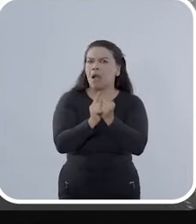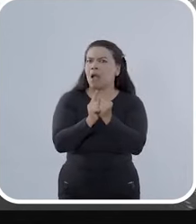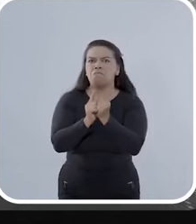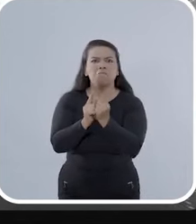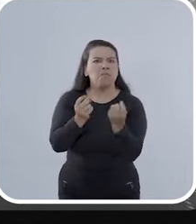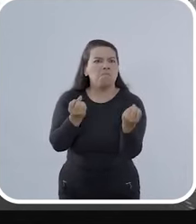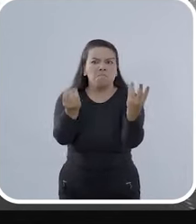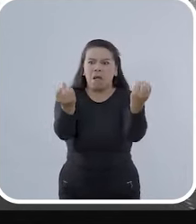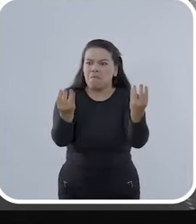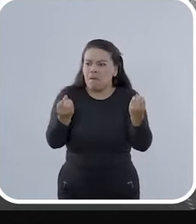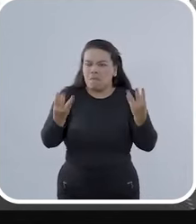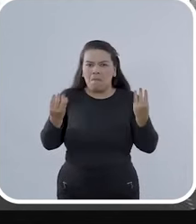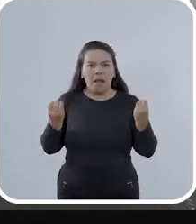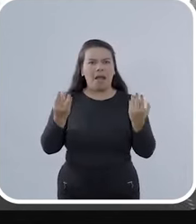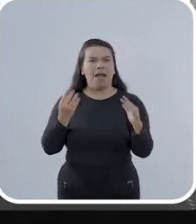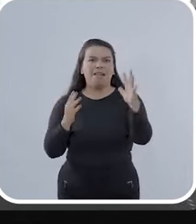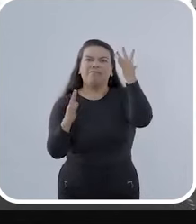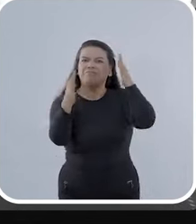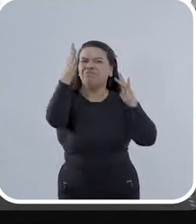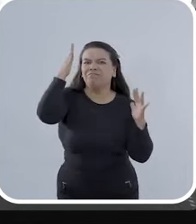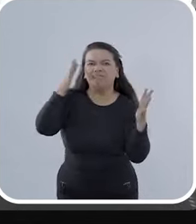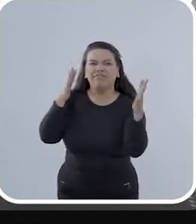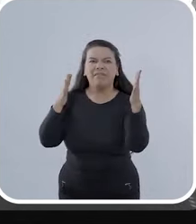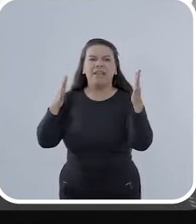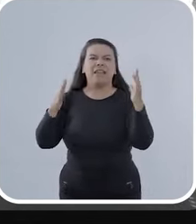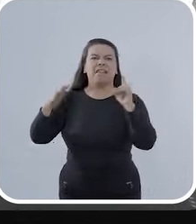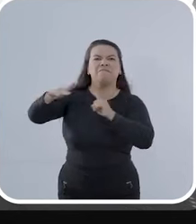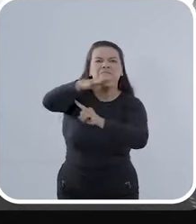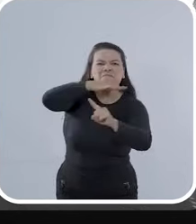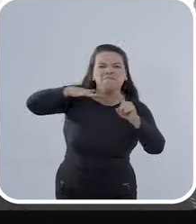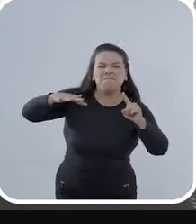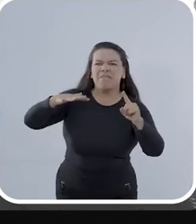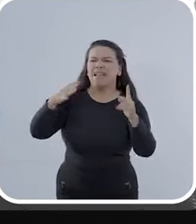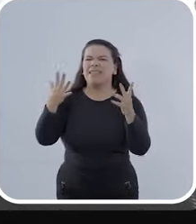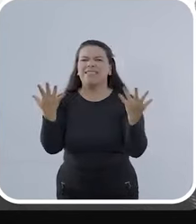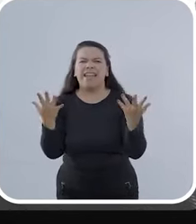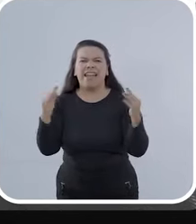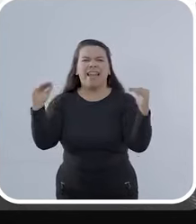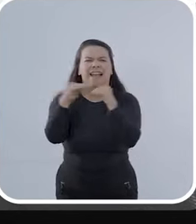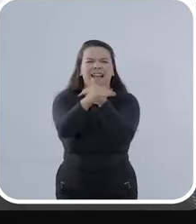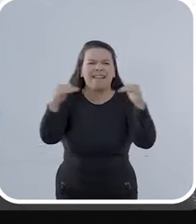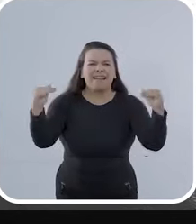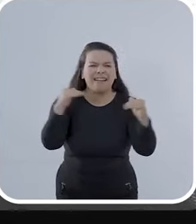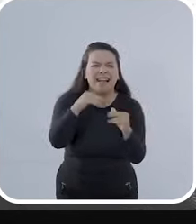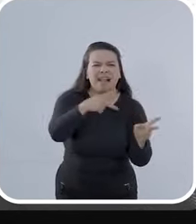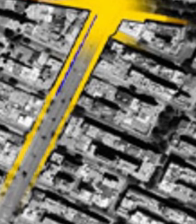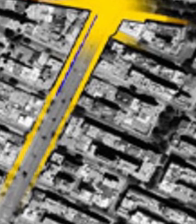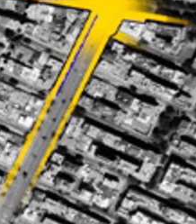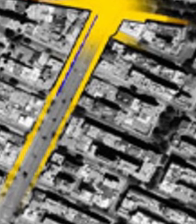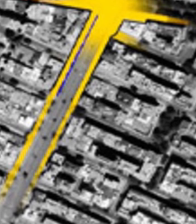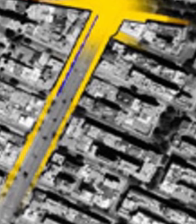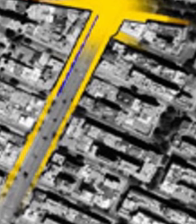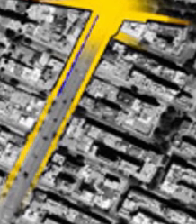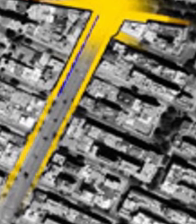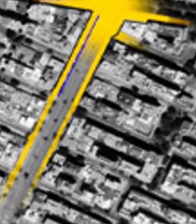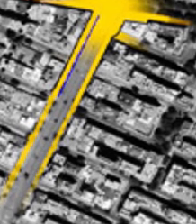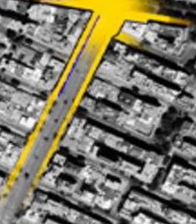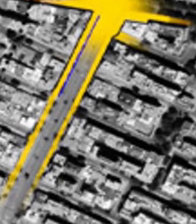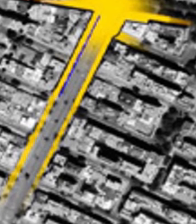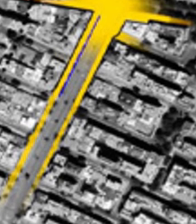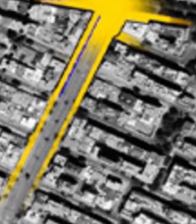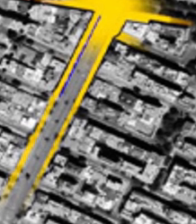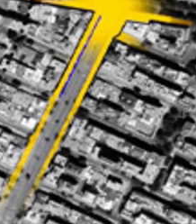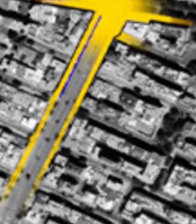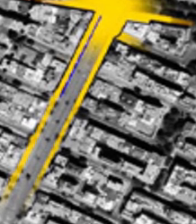cercanos, la inexistencia de espacios de encuentro y la limitación de recorridos para la circulación peatonal. El espacio se